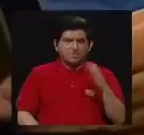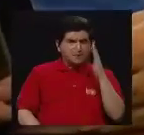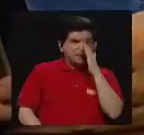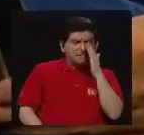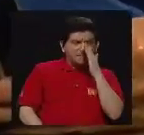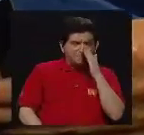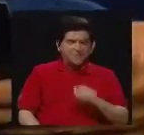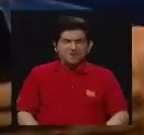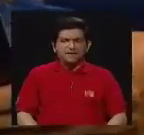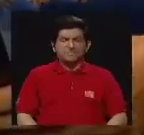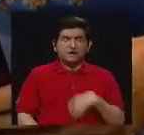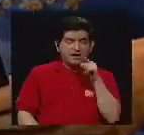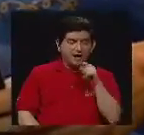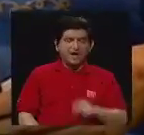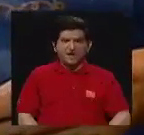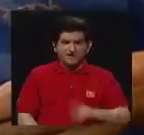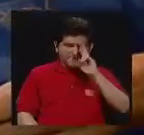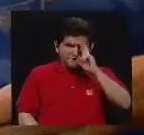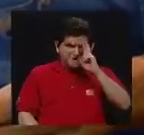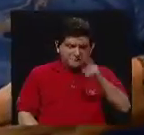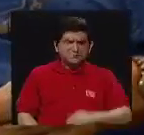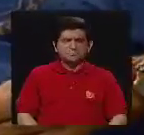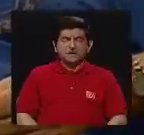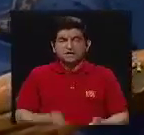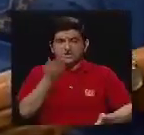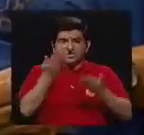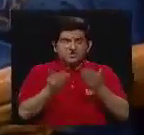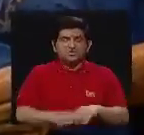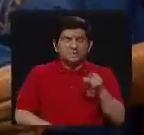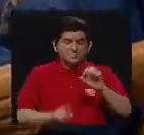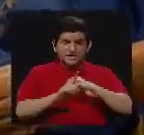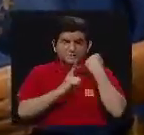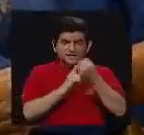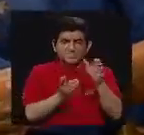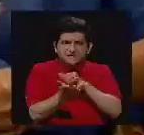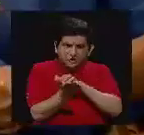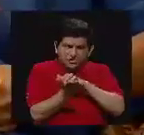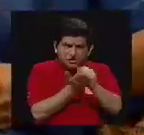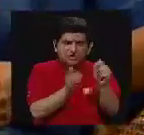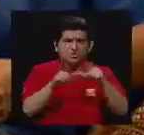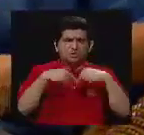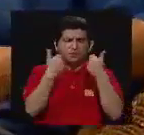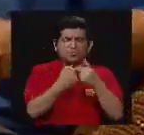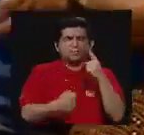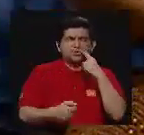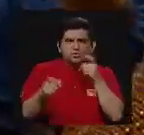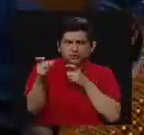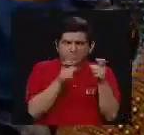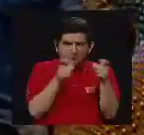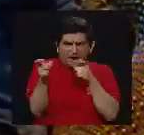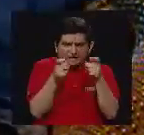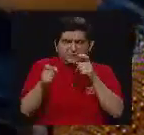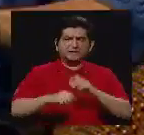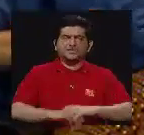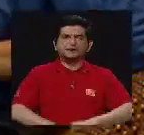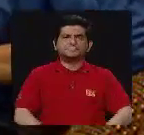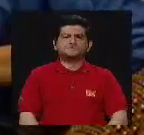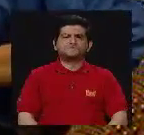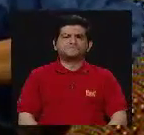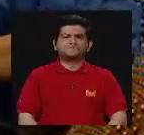respetadas, sociedades igualitarias que fueron arrasadas por algunos grupos patriarcales,